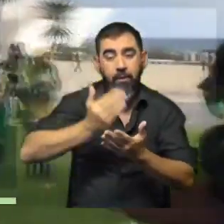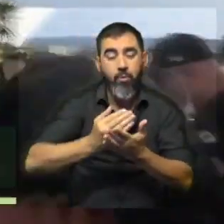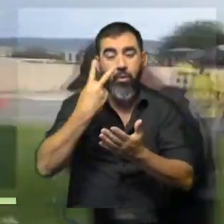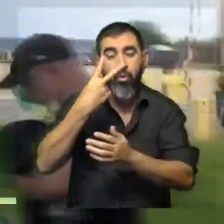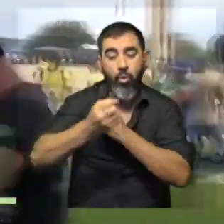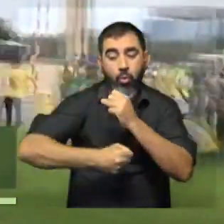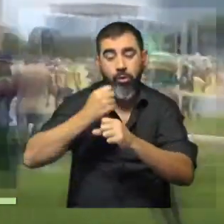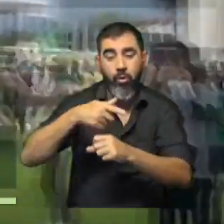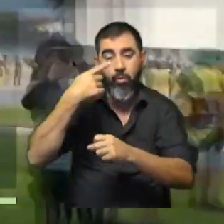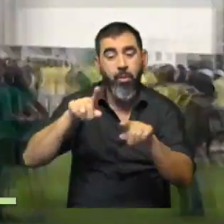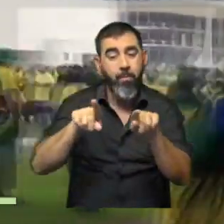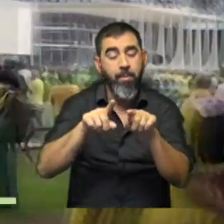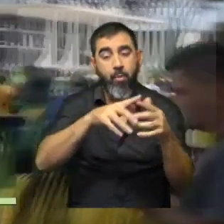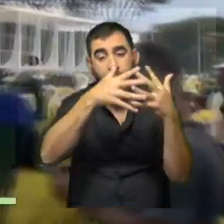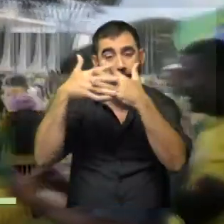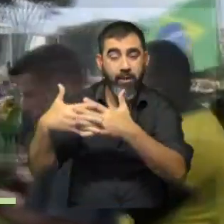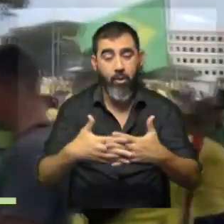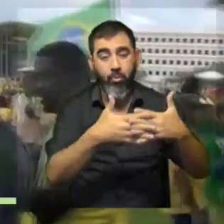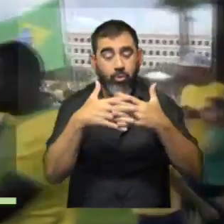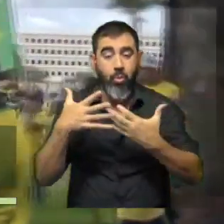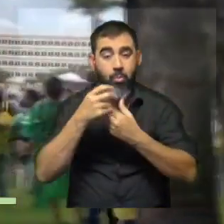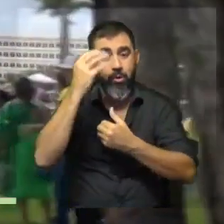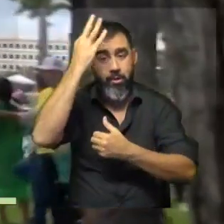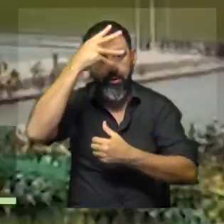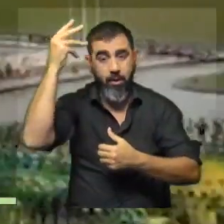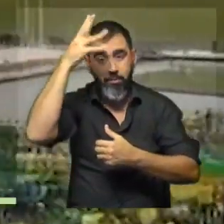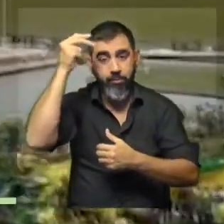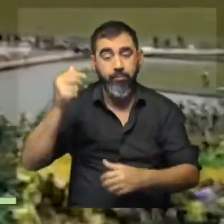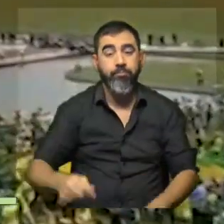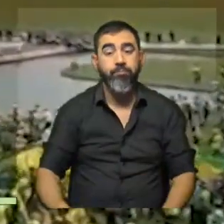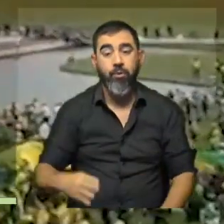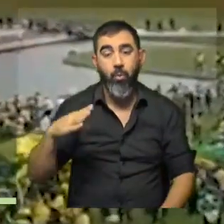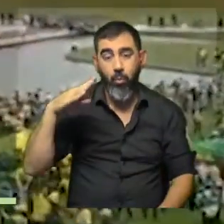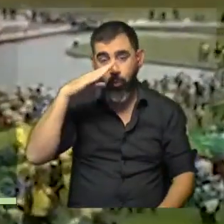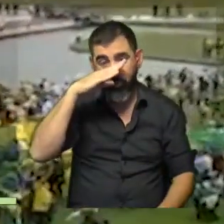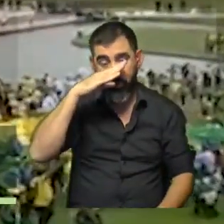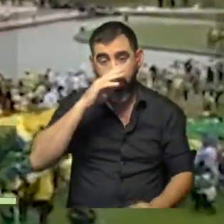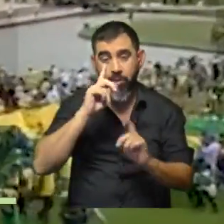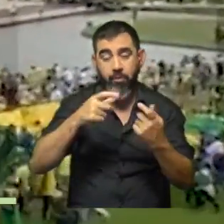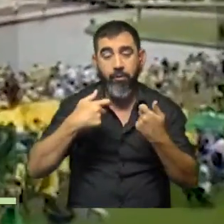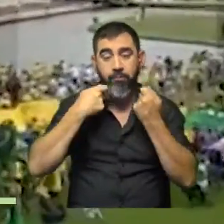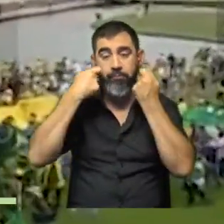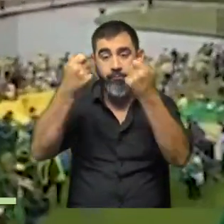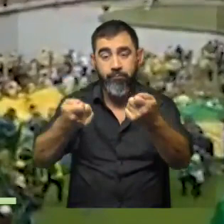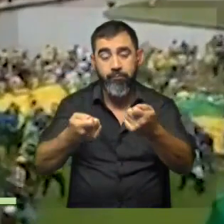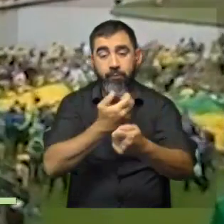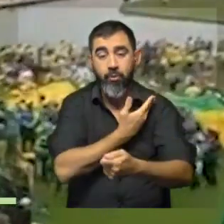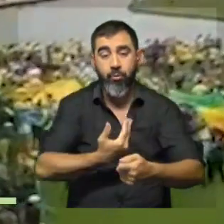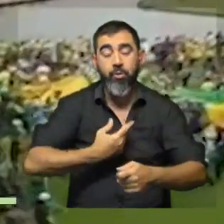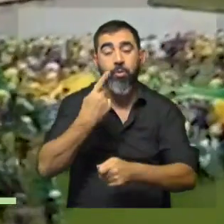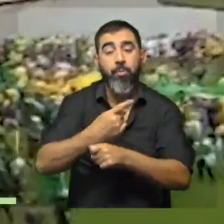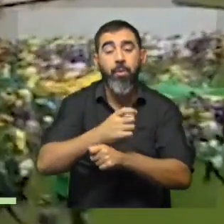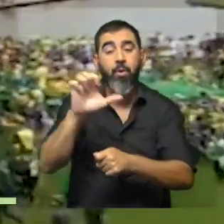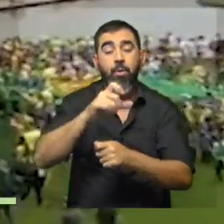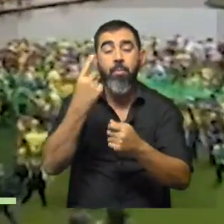de asalto de Capitolio por parte de militantes de Donald Trump en Estados Unidos debía entregar el mando de Lula de Silvio el primero de enero